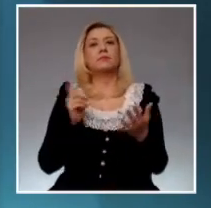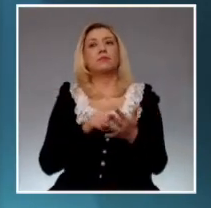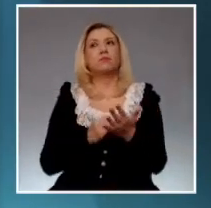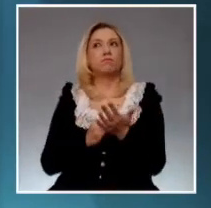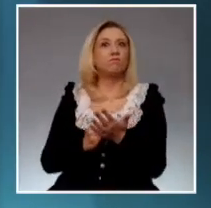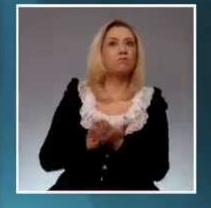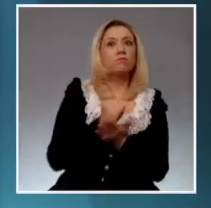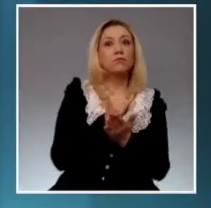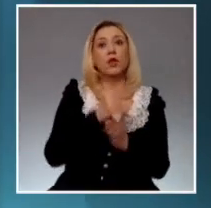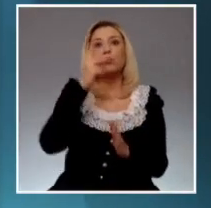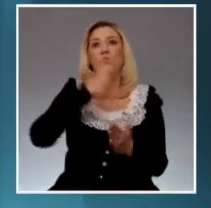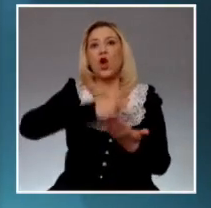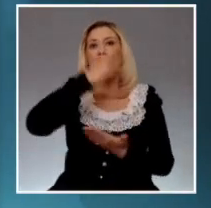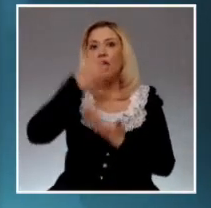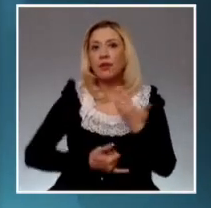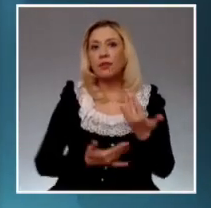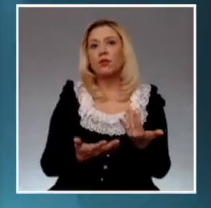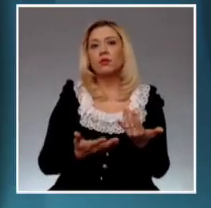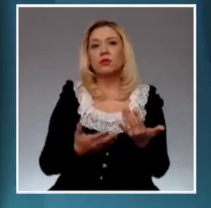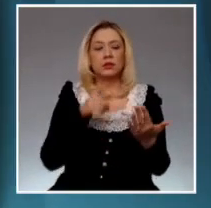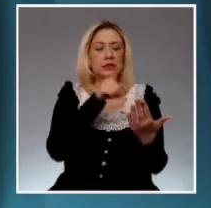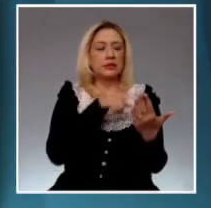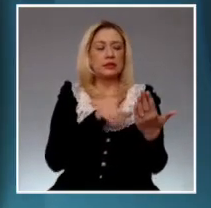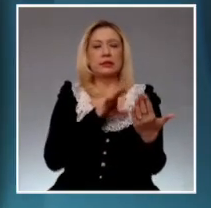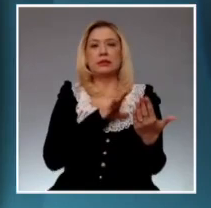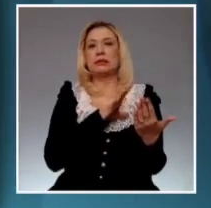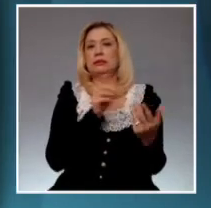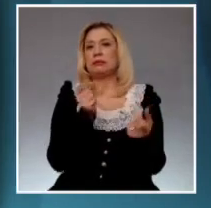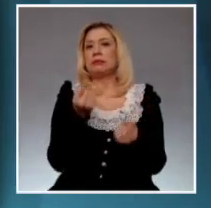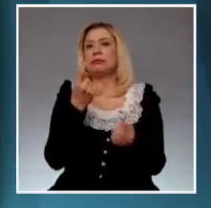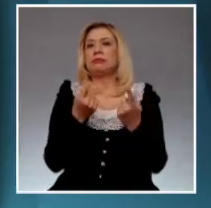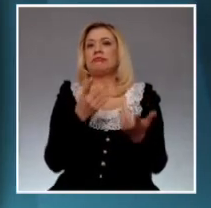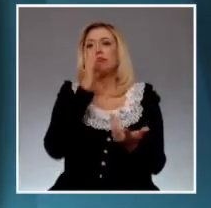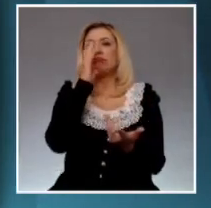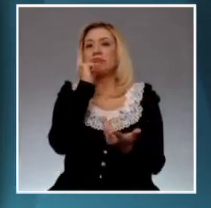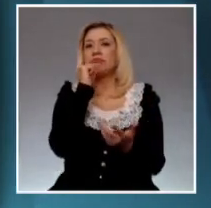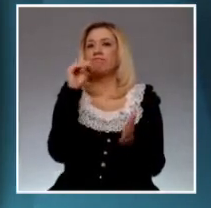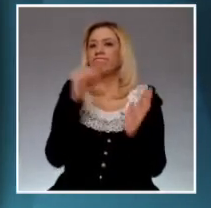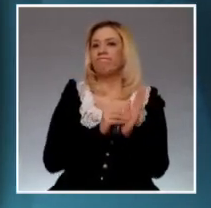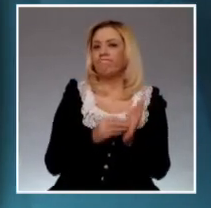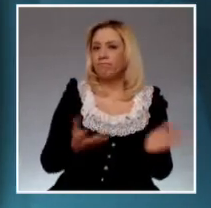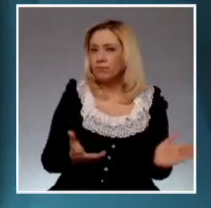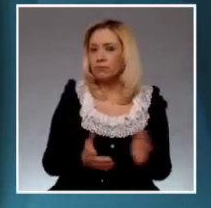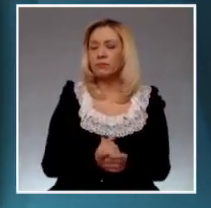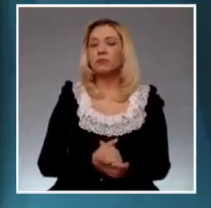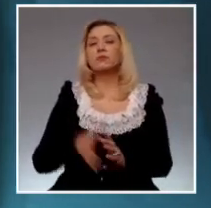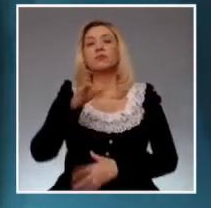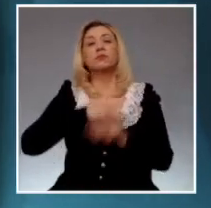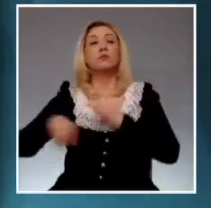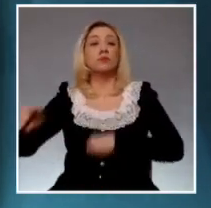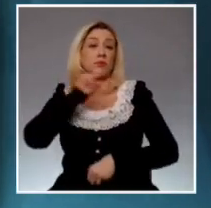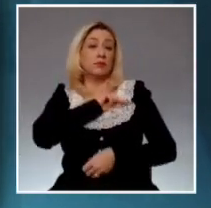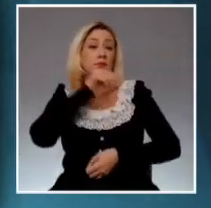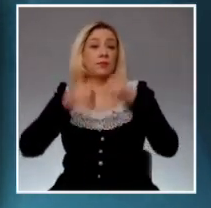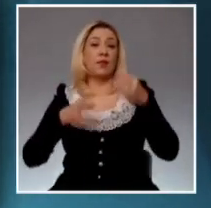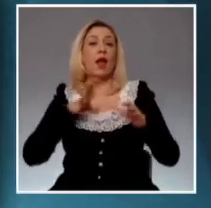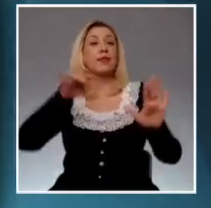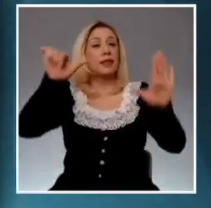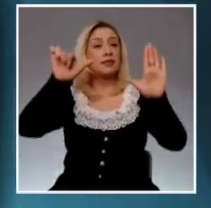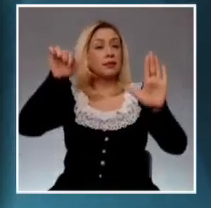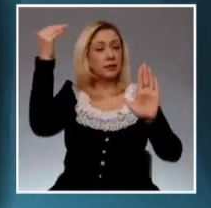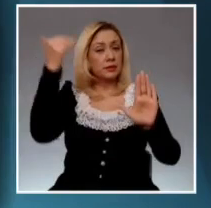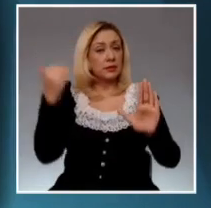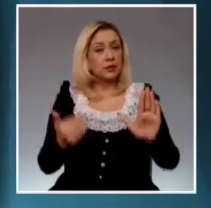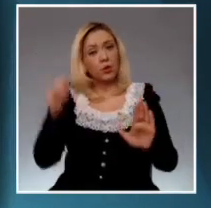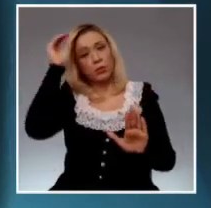constituyen vicios que provocan su invalidez, mientras que de tribunales colegiados se publicaron 16 criterios, 2 jurisprudencias y